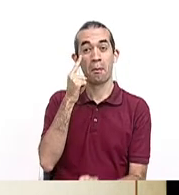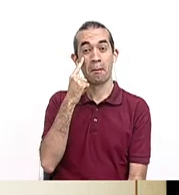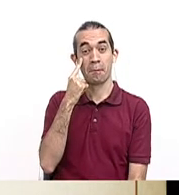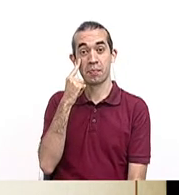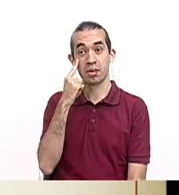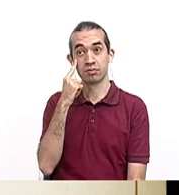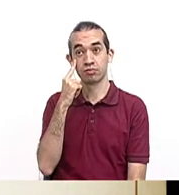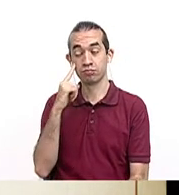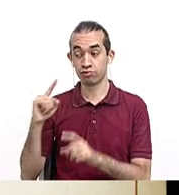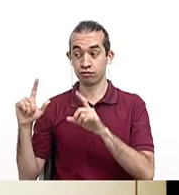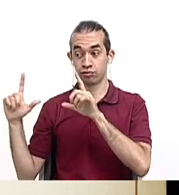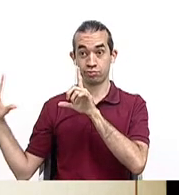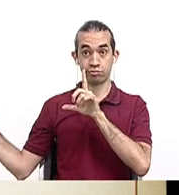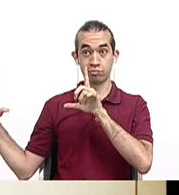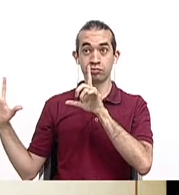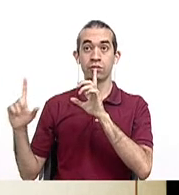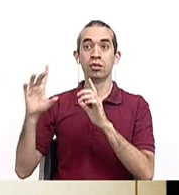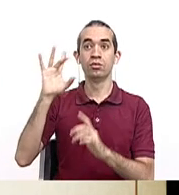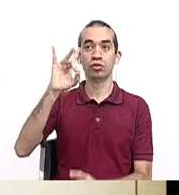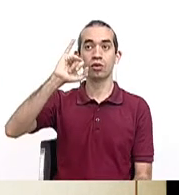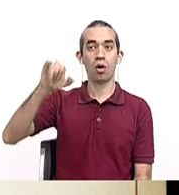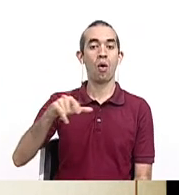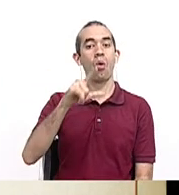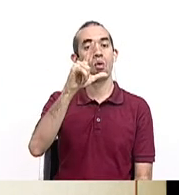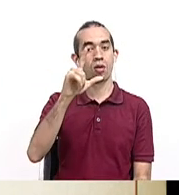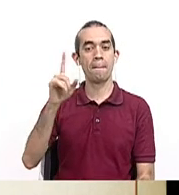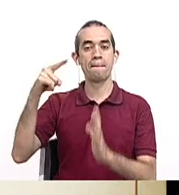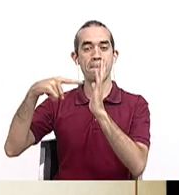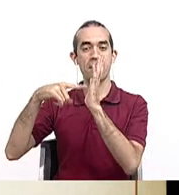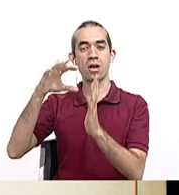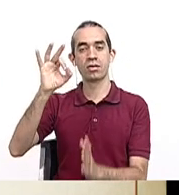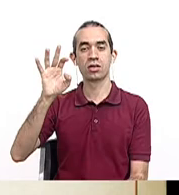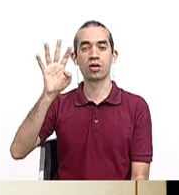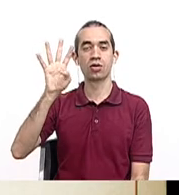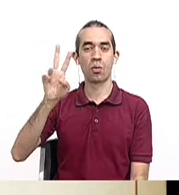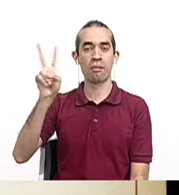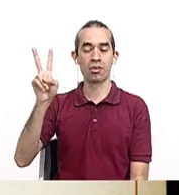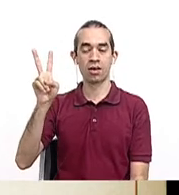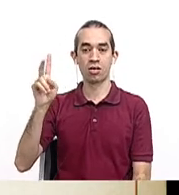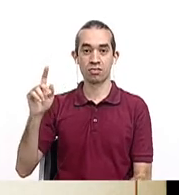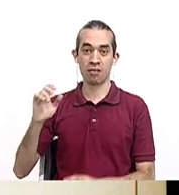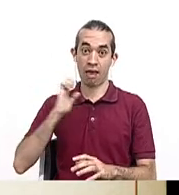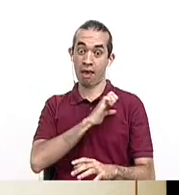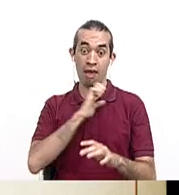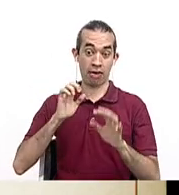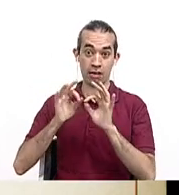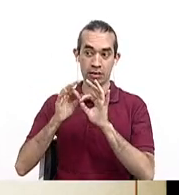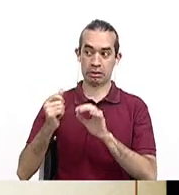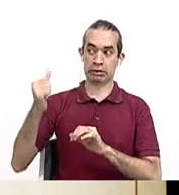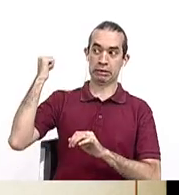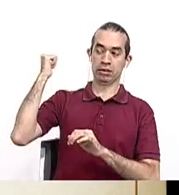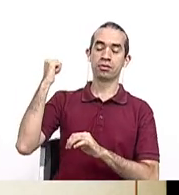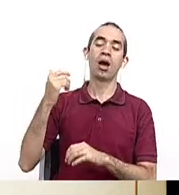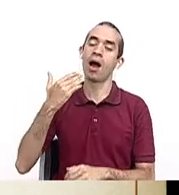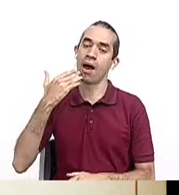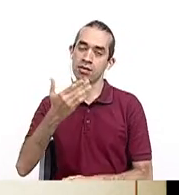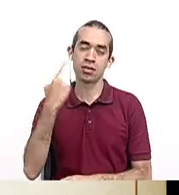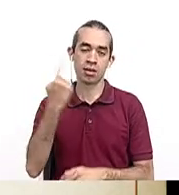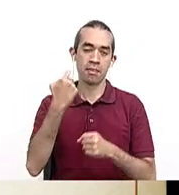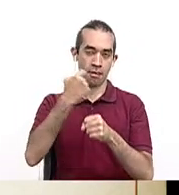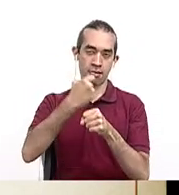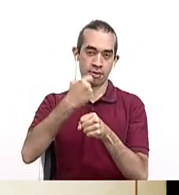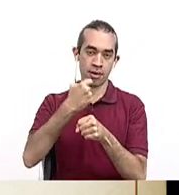derecha dice 8 de julio de 1942 un poquito detrás de adrián por cierto que le agradecemos siempre su trabajo